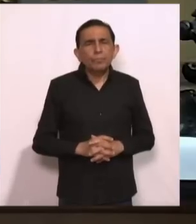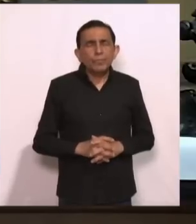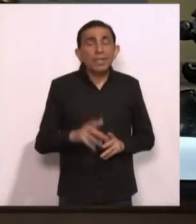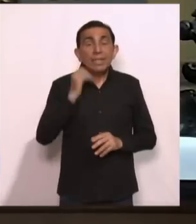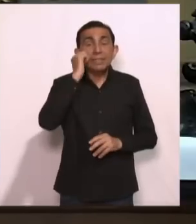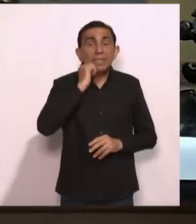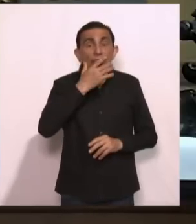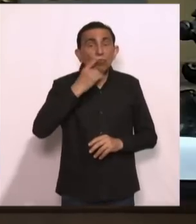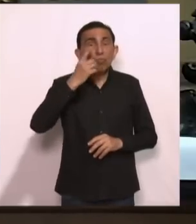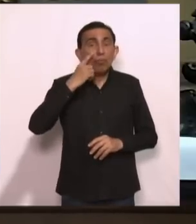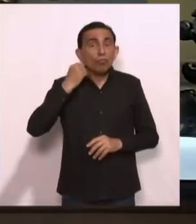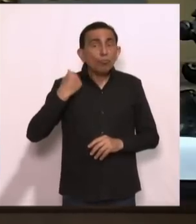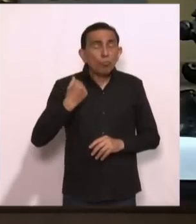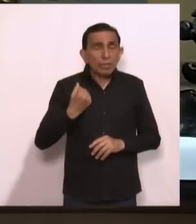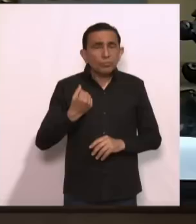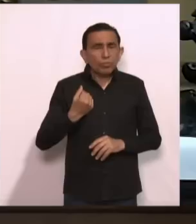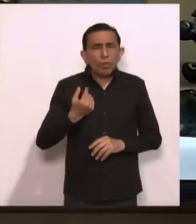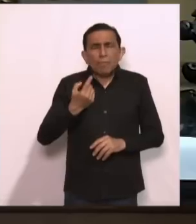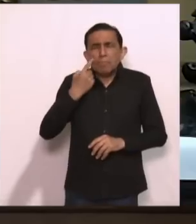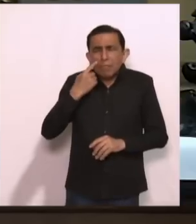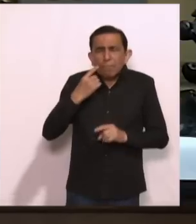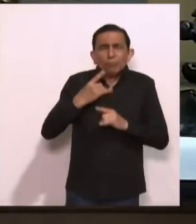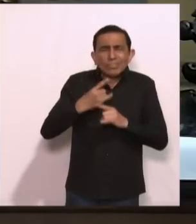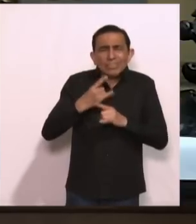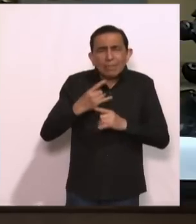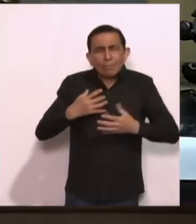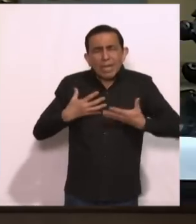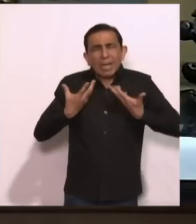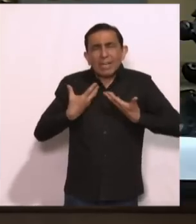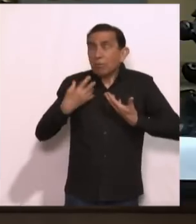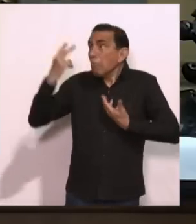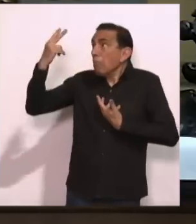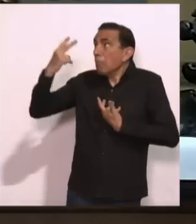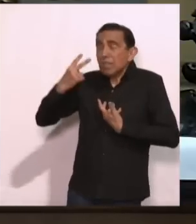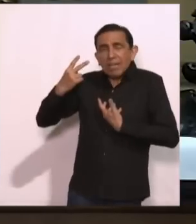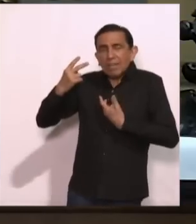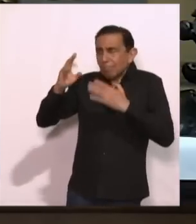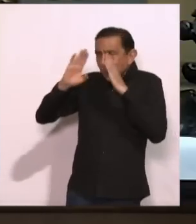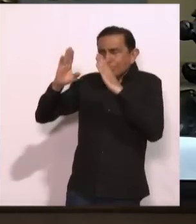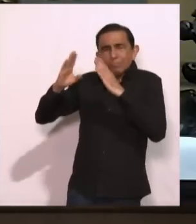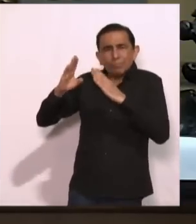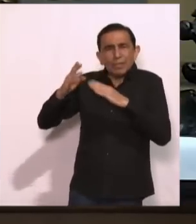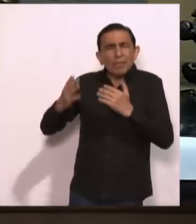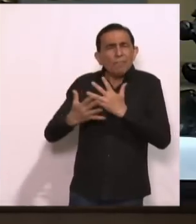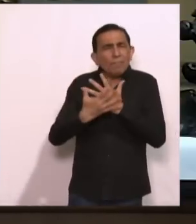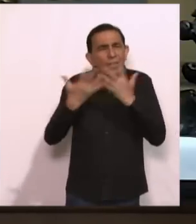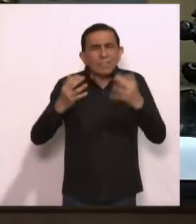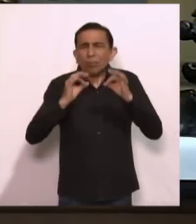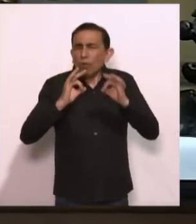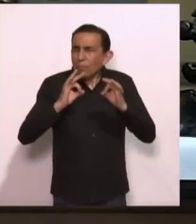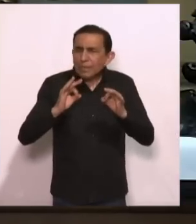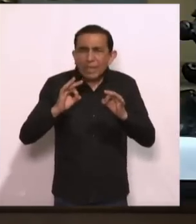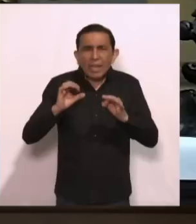Señor y Dios nuestro, concédenos vivir siempre con alegría bajo tu mirada, ya que la felicidad plena y